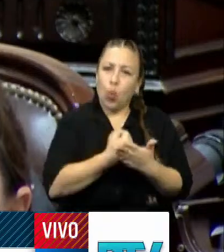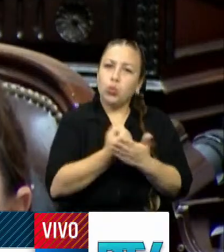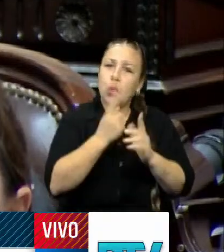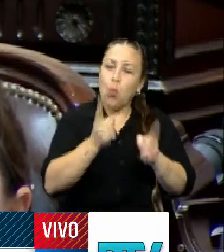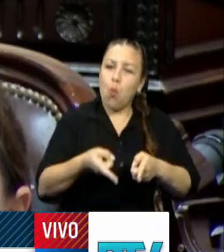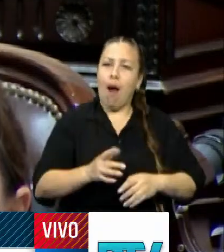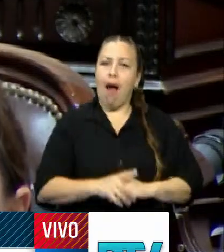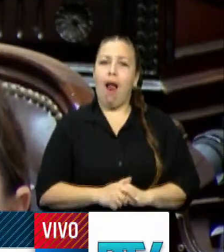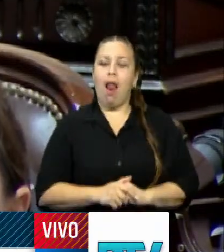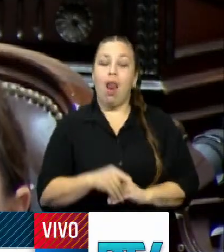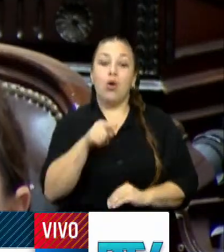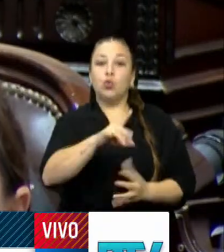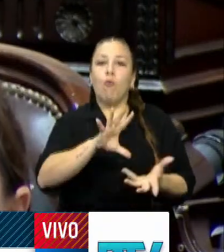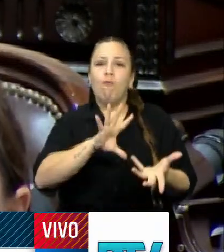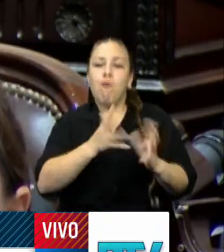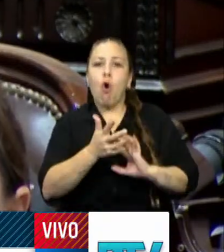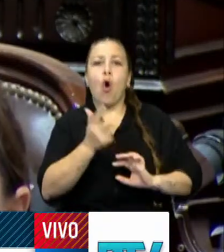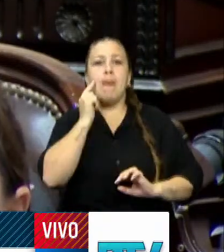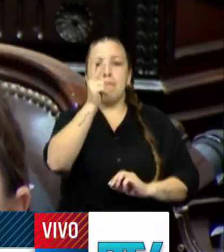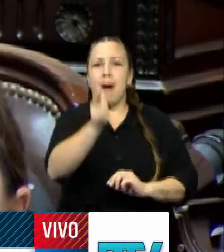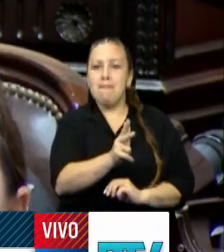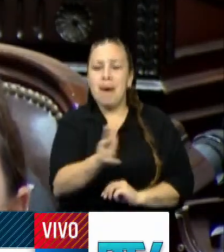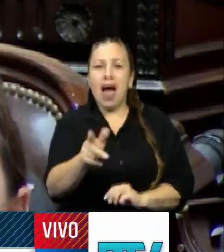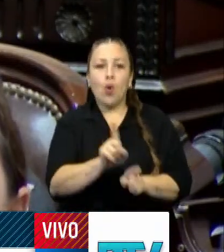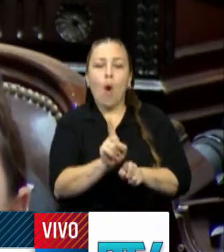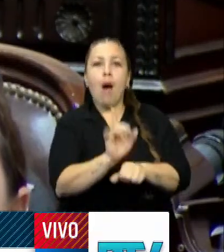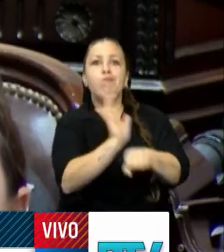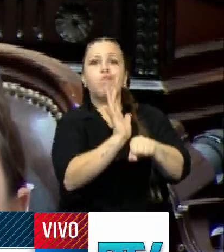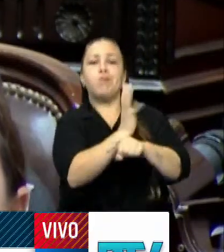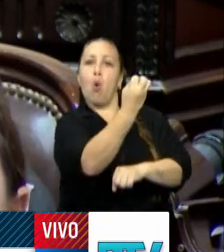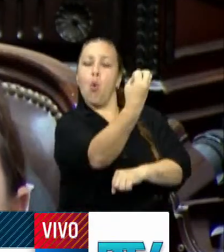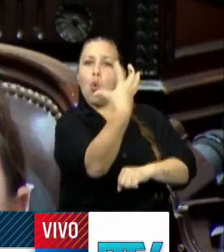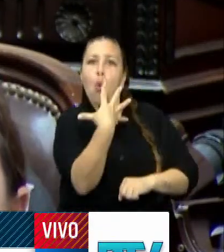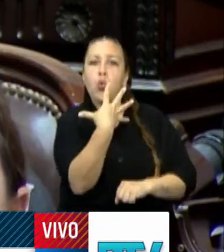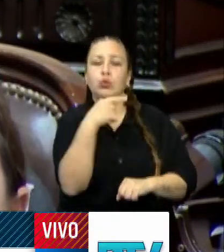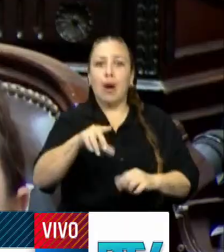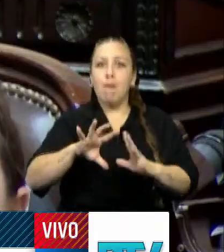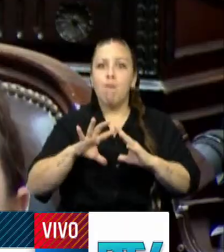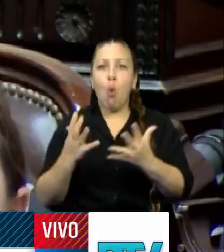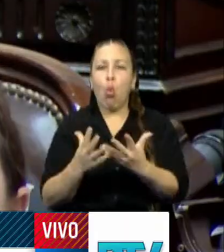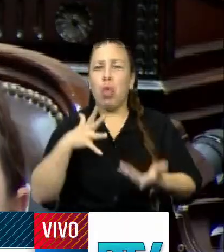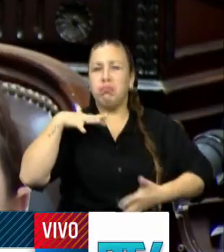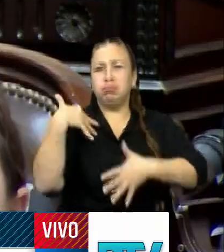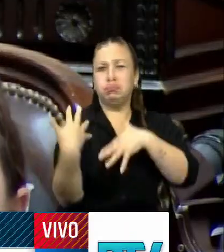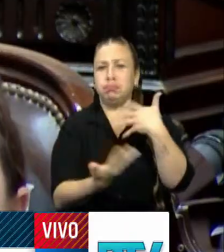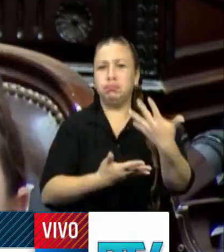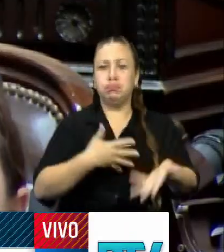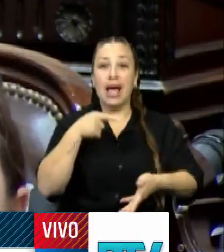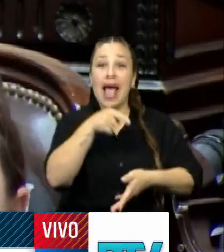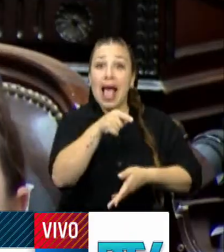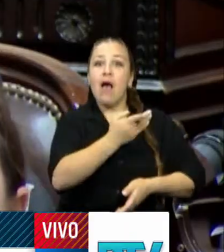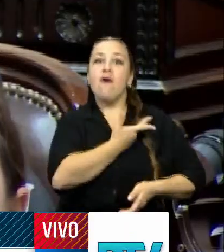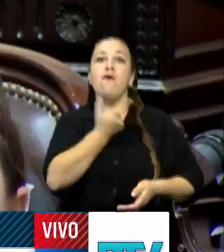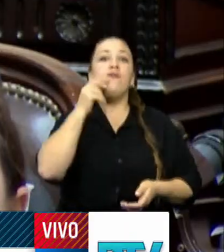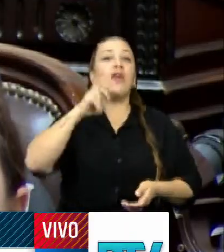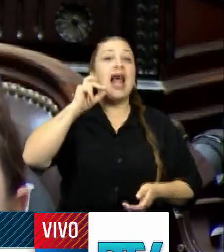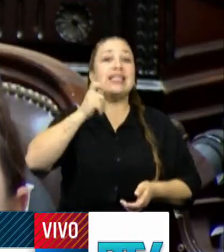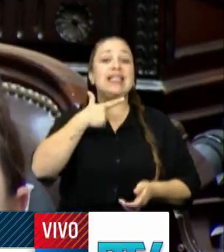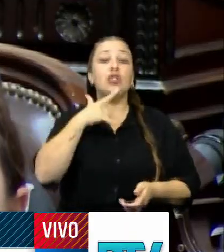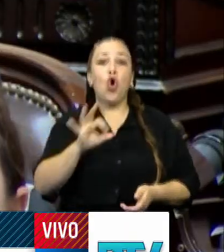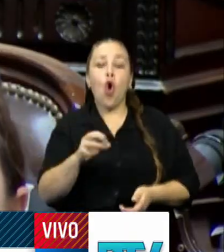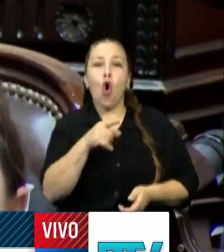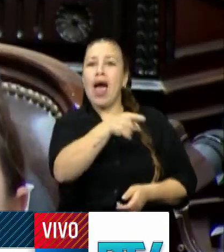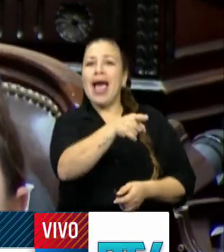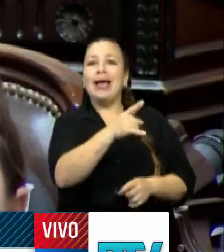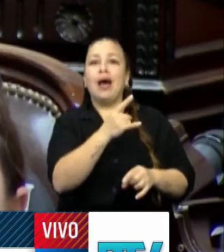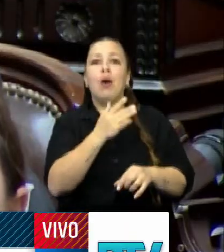Su papado fue un faro en medio de la tormenta, en un mundo convulsionado. Francisco fue la voz que nunca